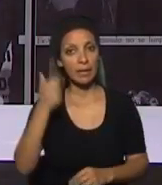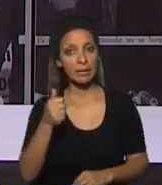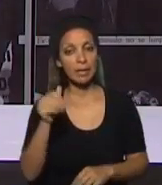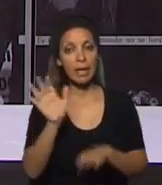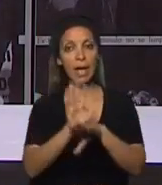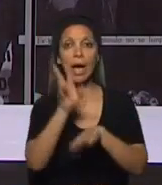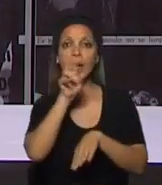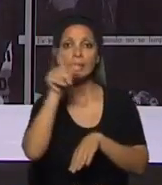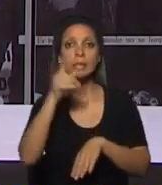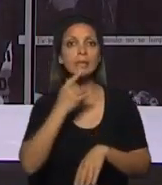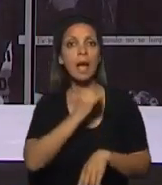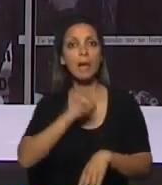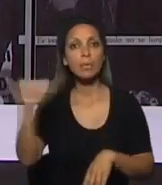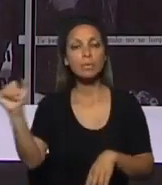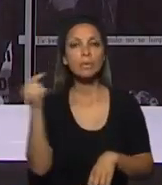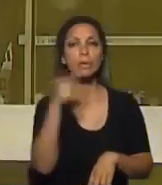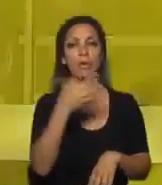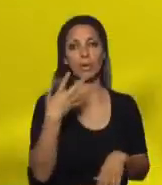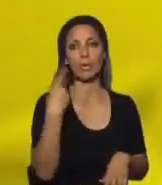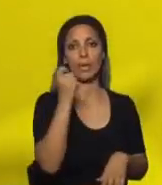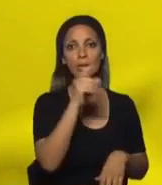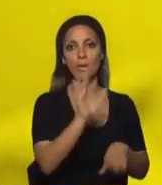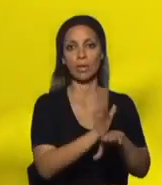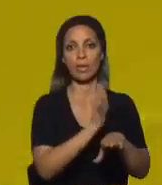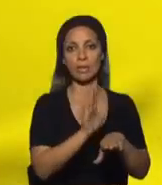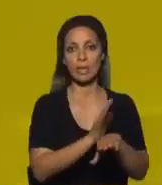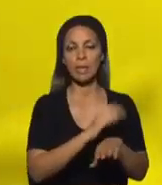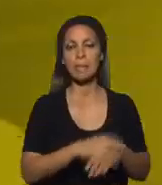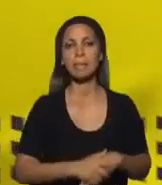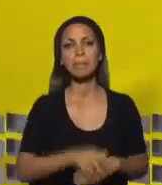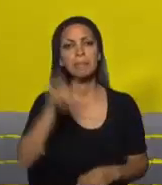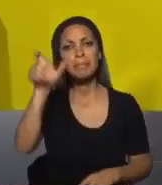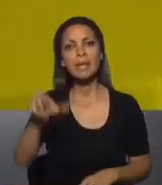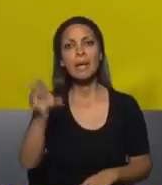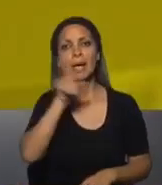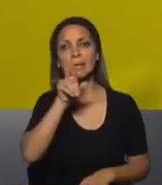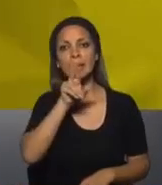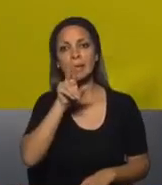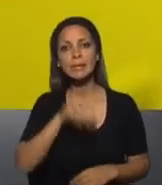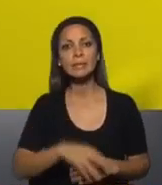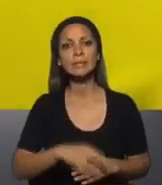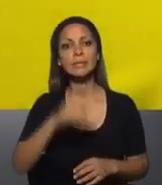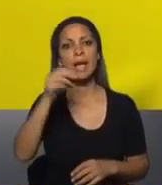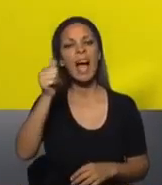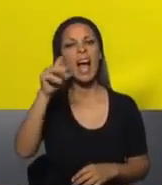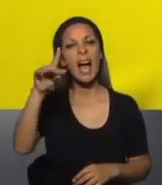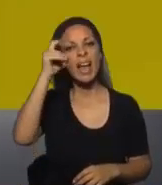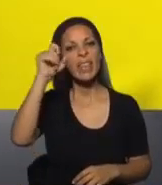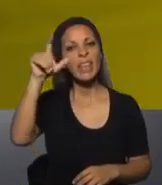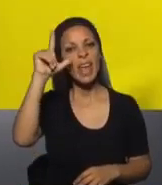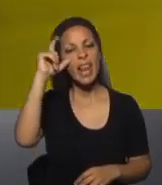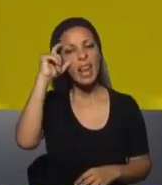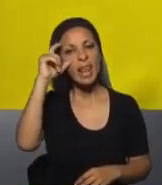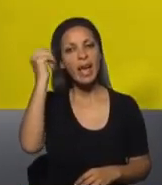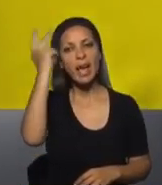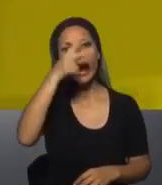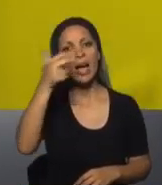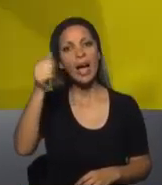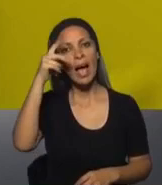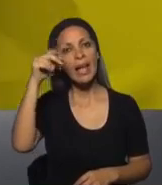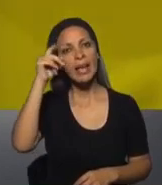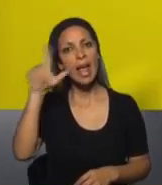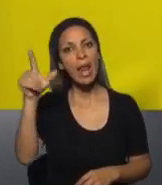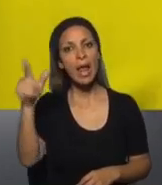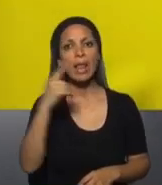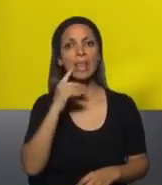el abuso de un director de cine. Se trata de la actriz Adèle Haenel. Denunció que fue acosada sexualmente